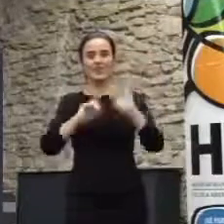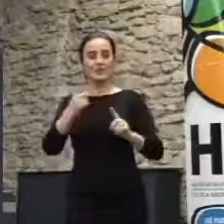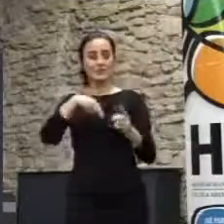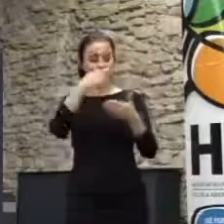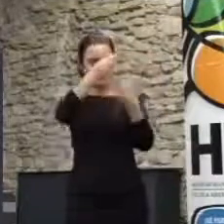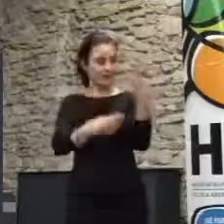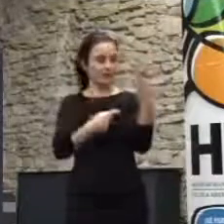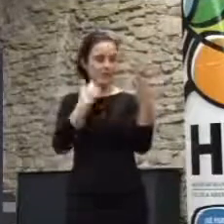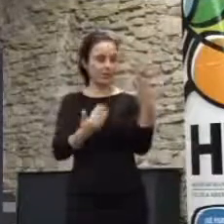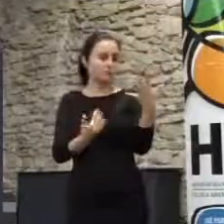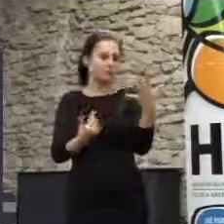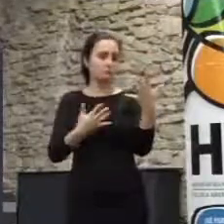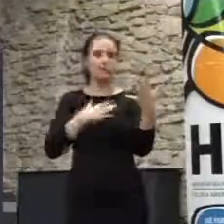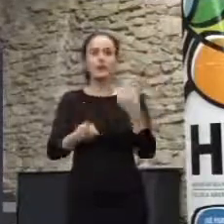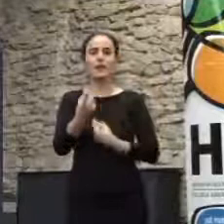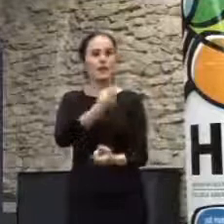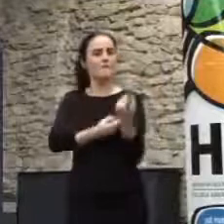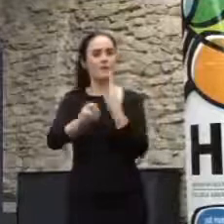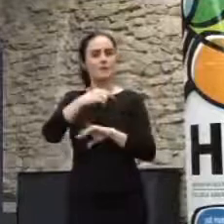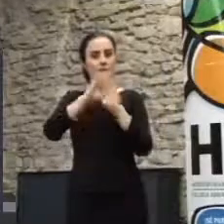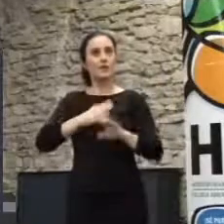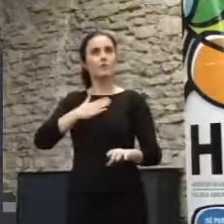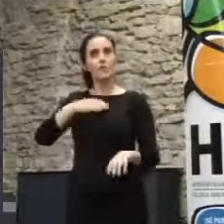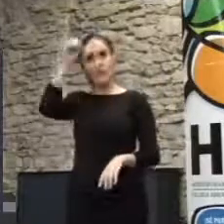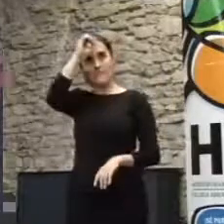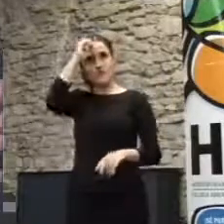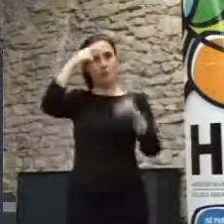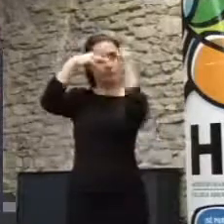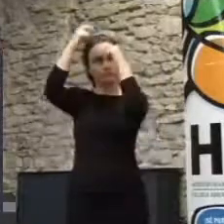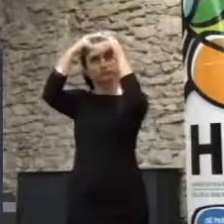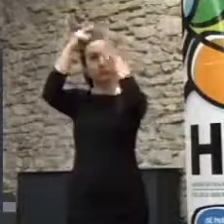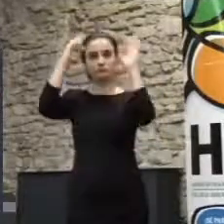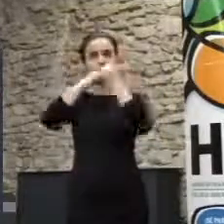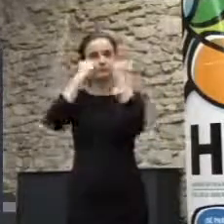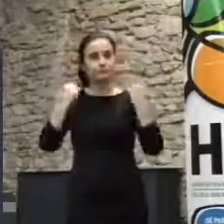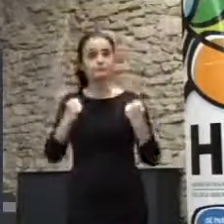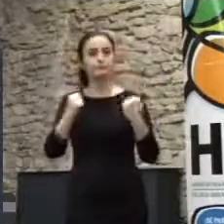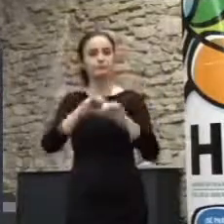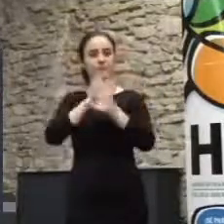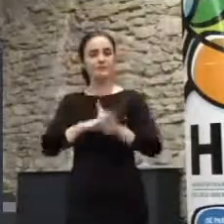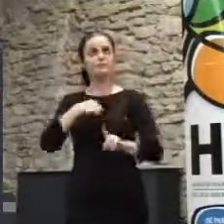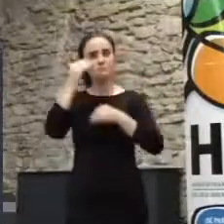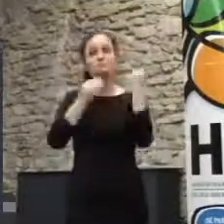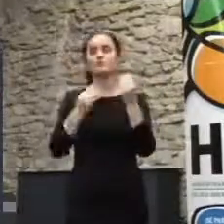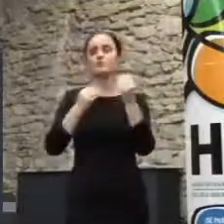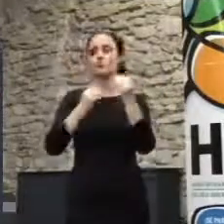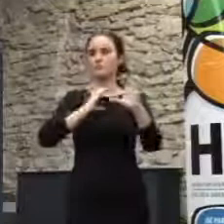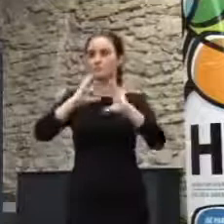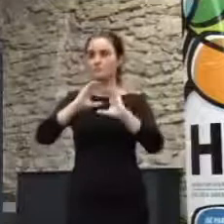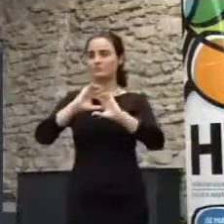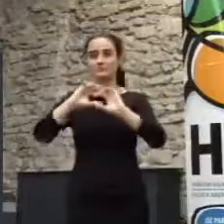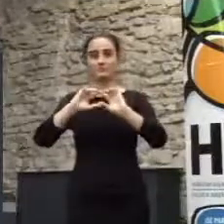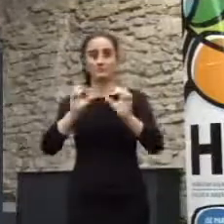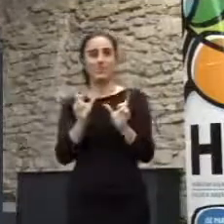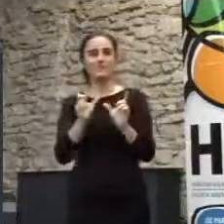informando y conformar nuestra opinión. Y ahí yo creo que cada vez los medios son importantes, pero también